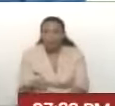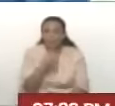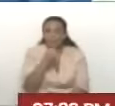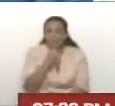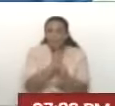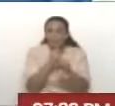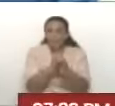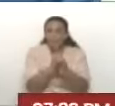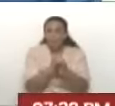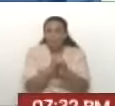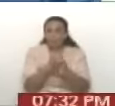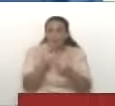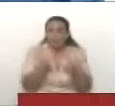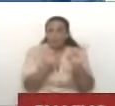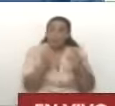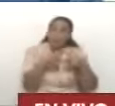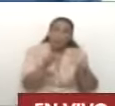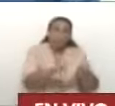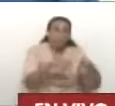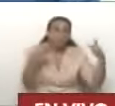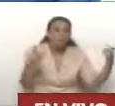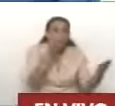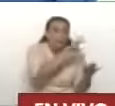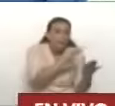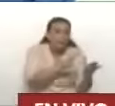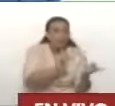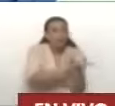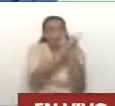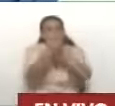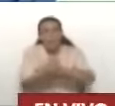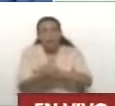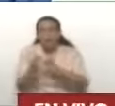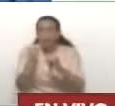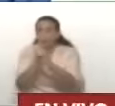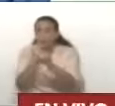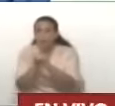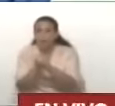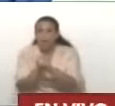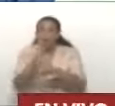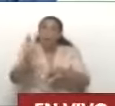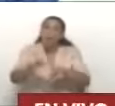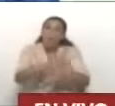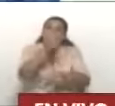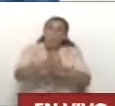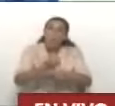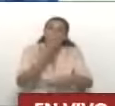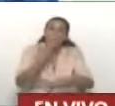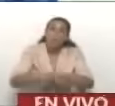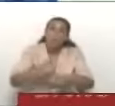impresos que pasaron a digital y otros conservan. Yo estoy empezando, yo, por culpa de Diosdado,